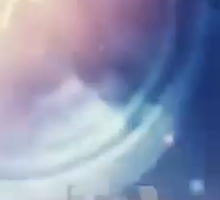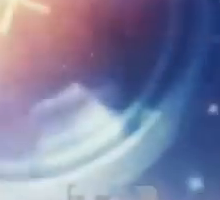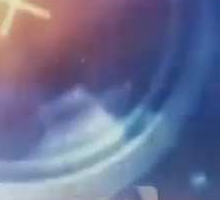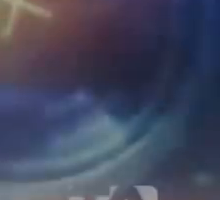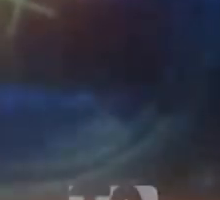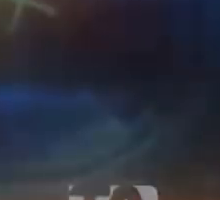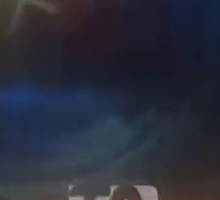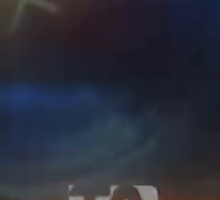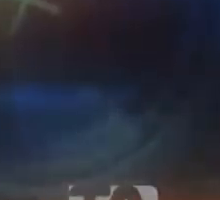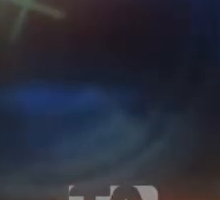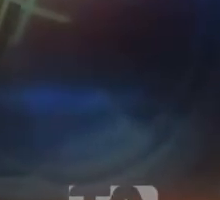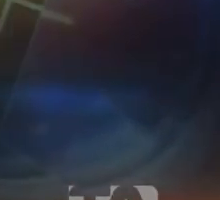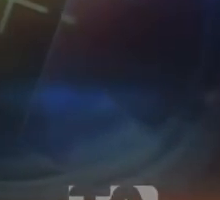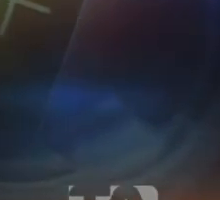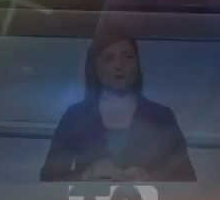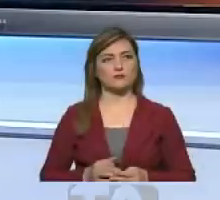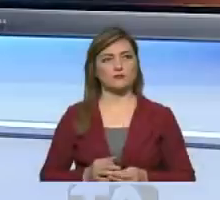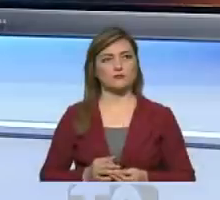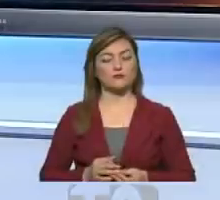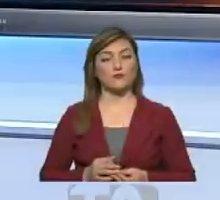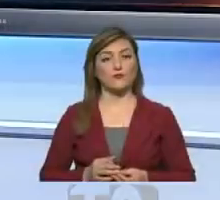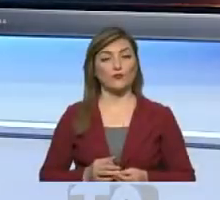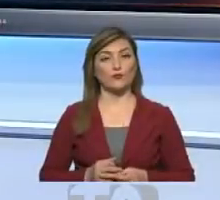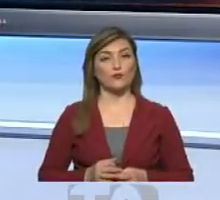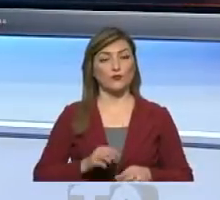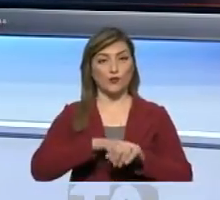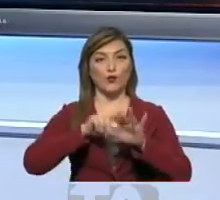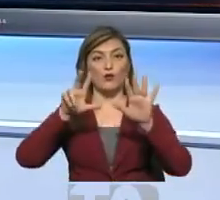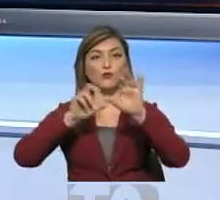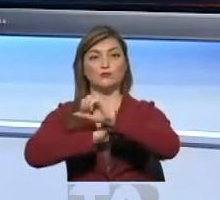horas. De primera mano.